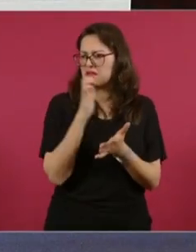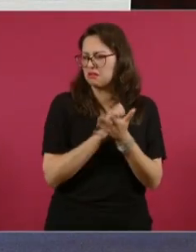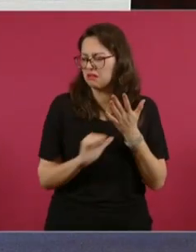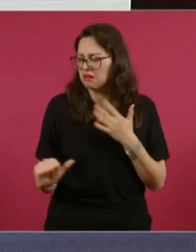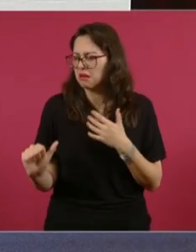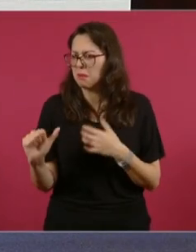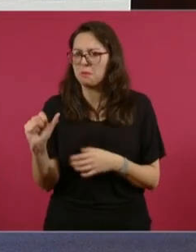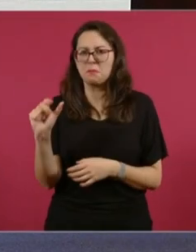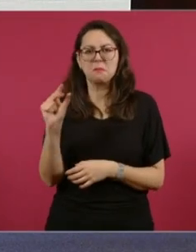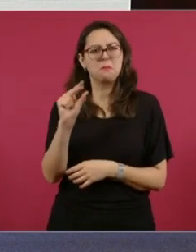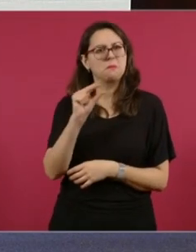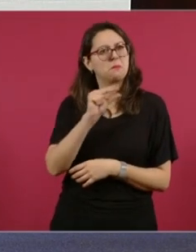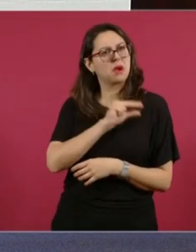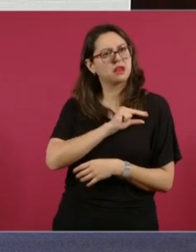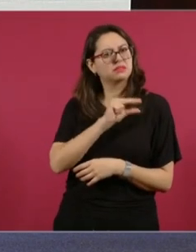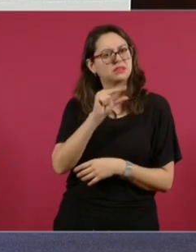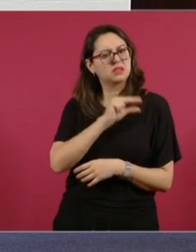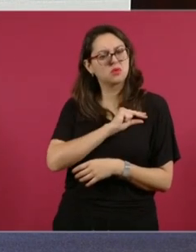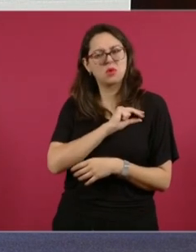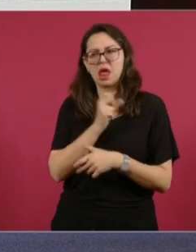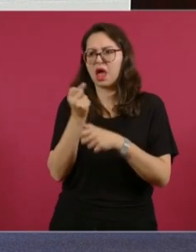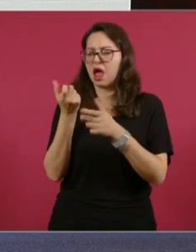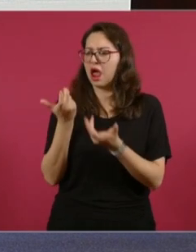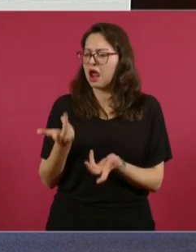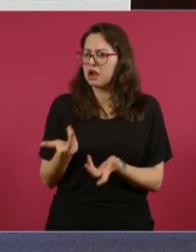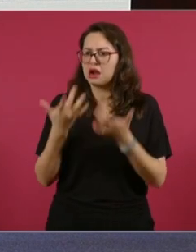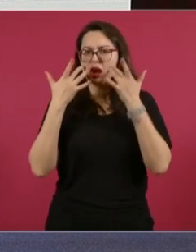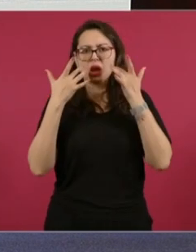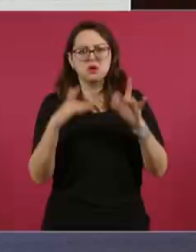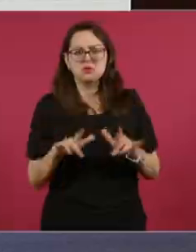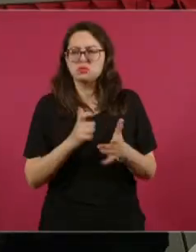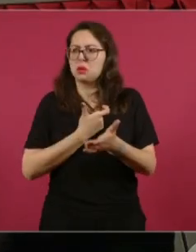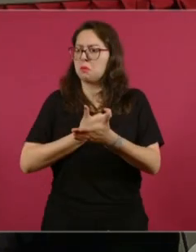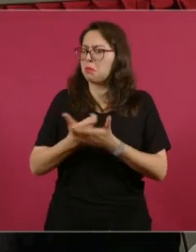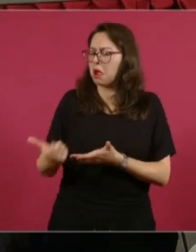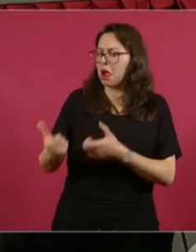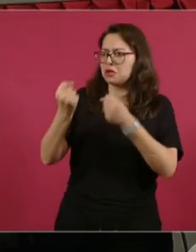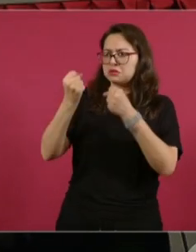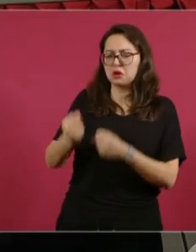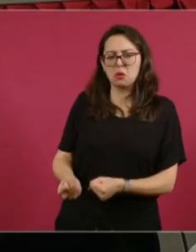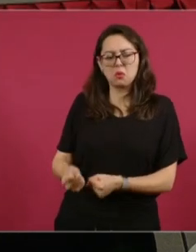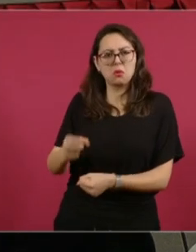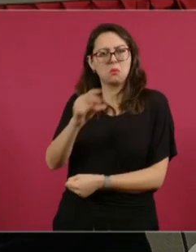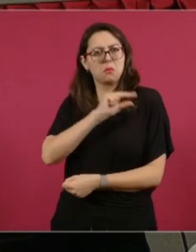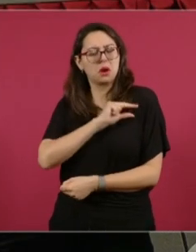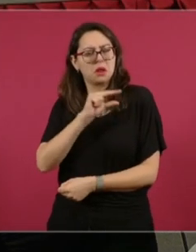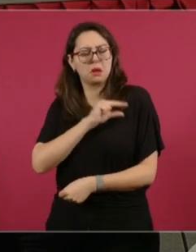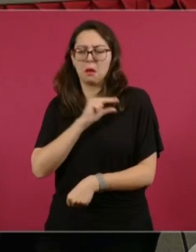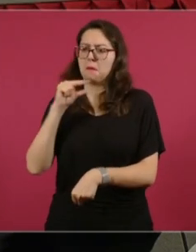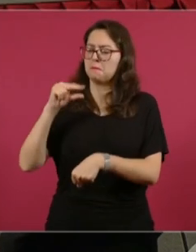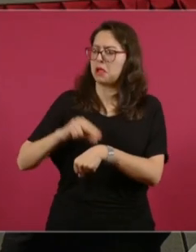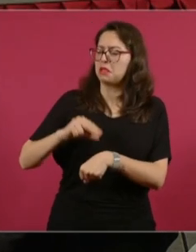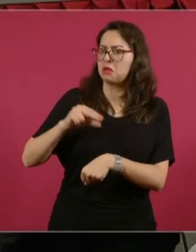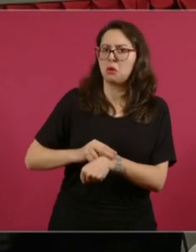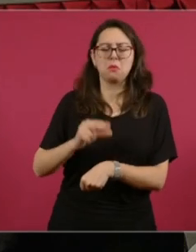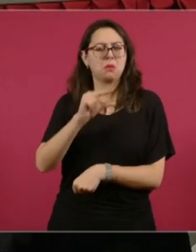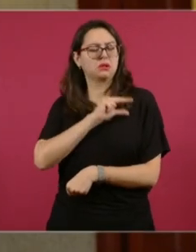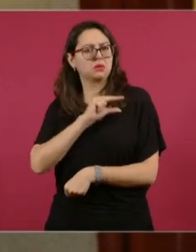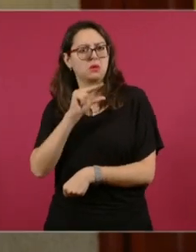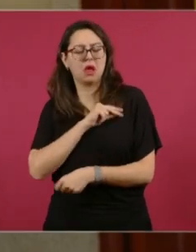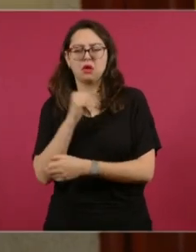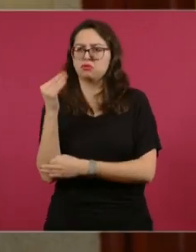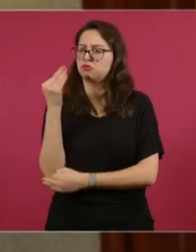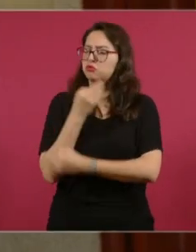privados, de seguros de separación, de gastos médicos privados también pagados con recursos